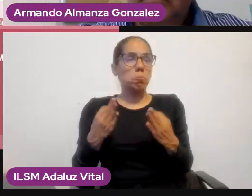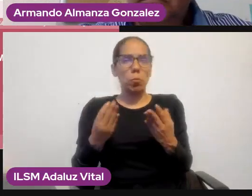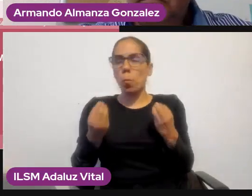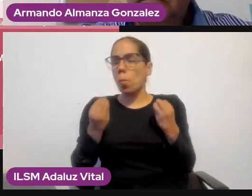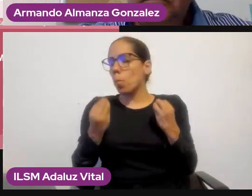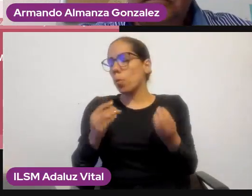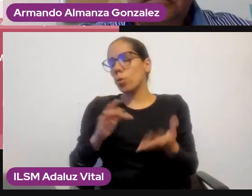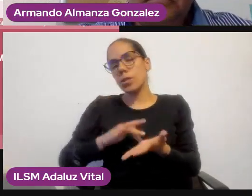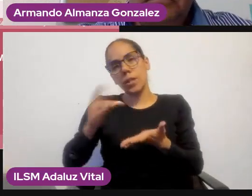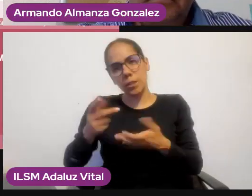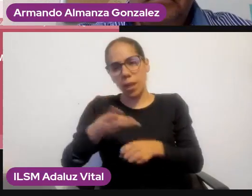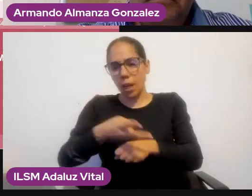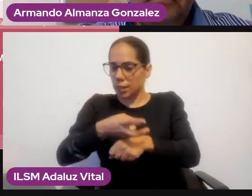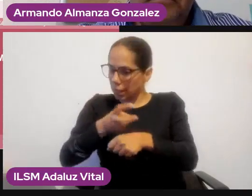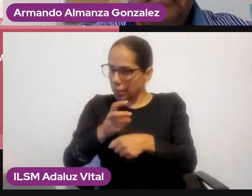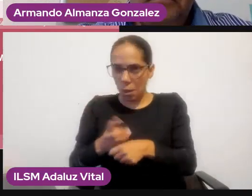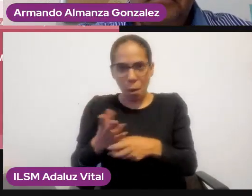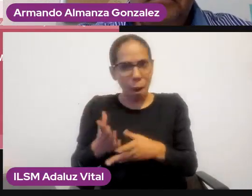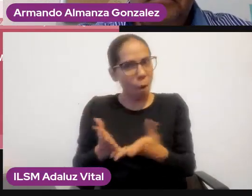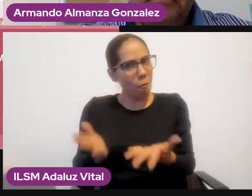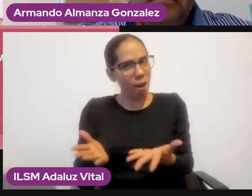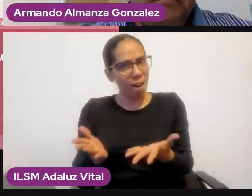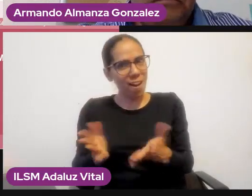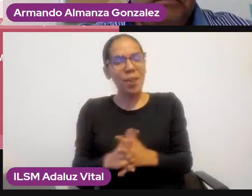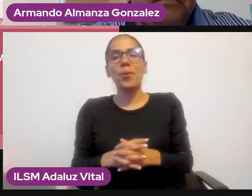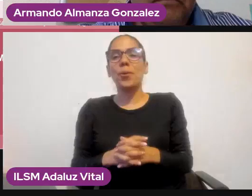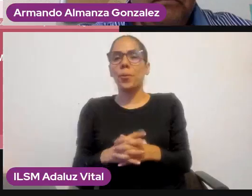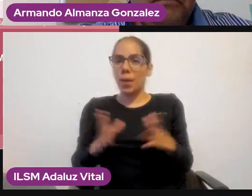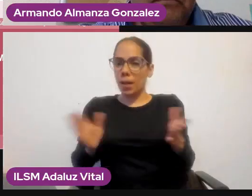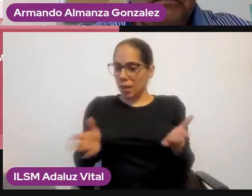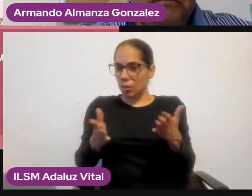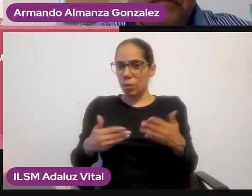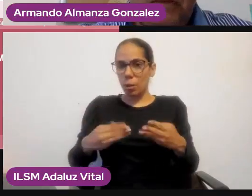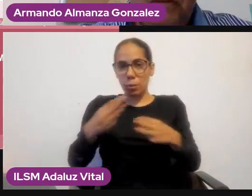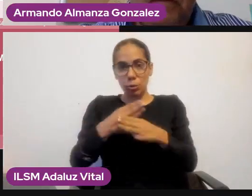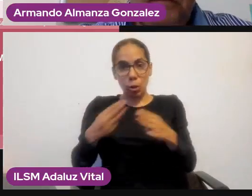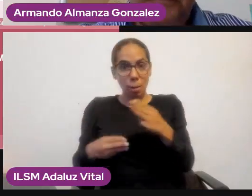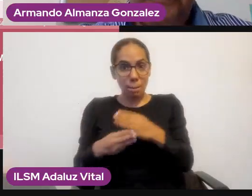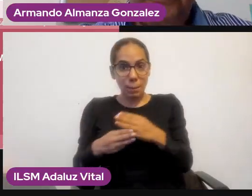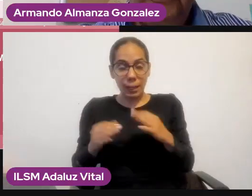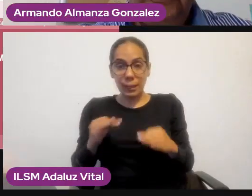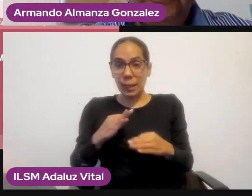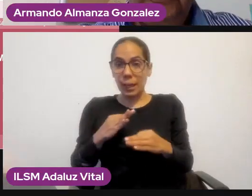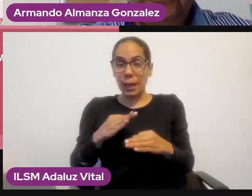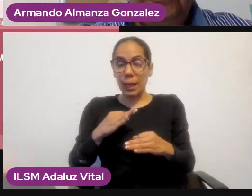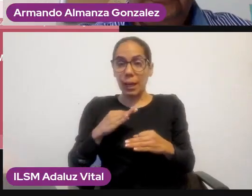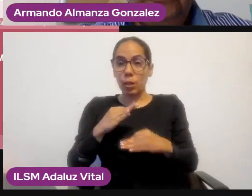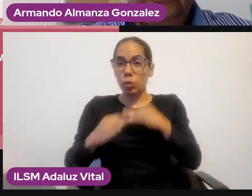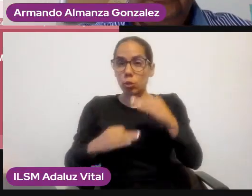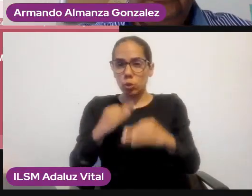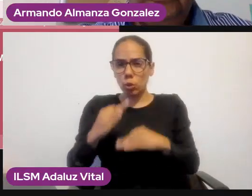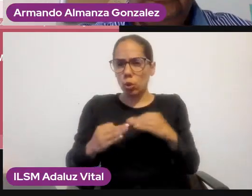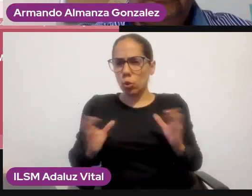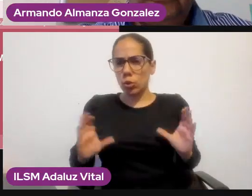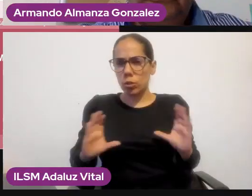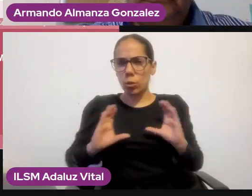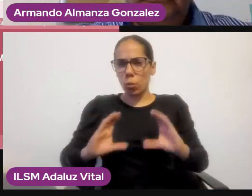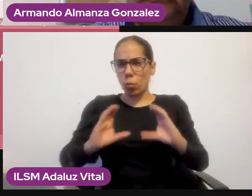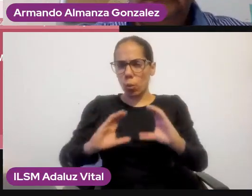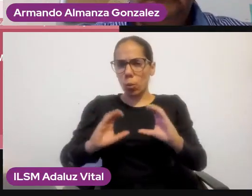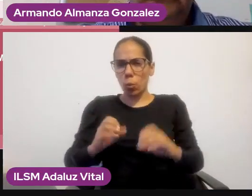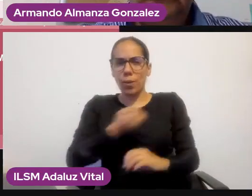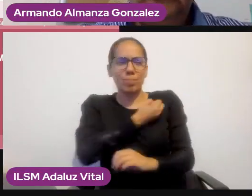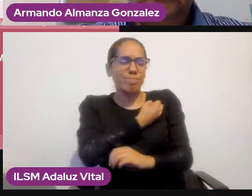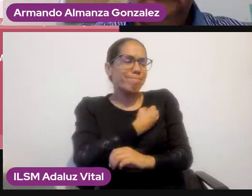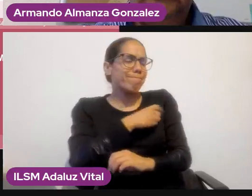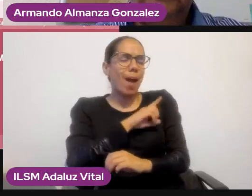en día este tema del cuidado y ¿no? El cuidado de la salud mental, qué